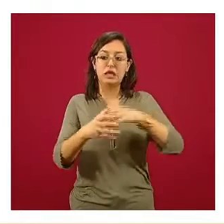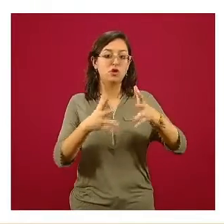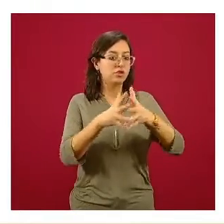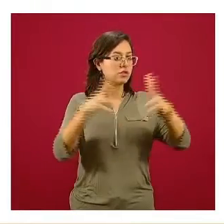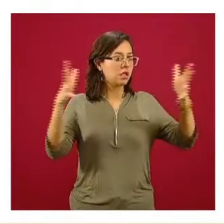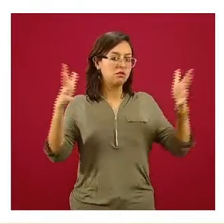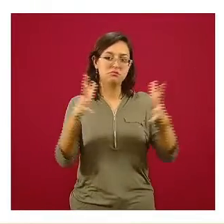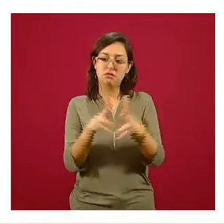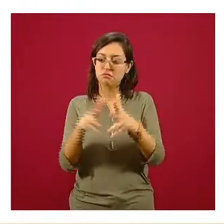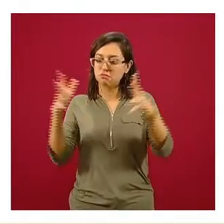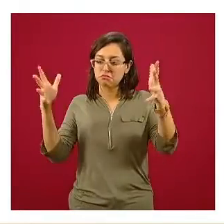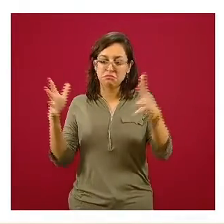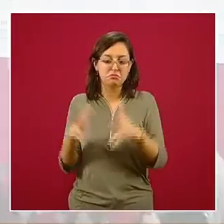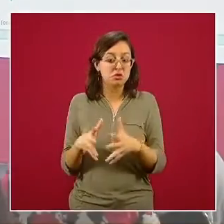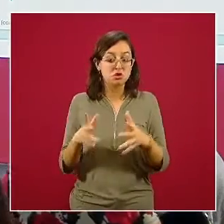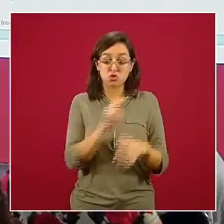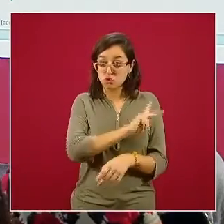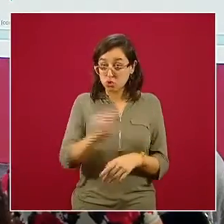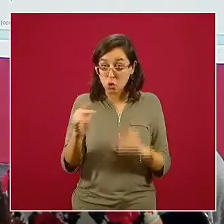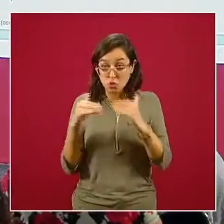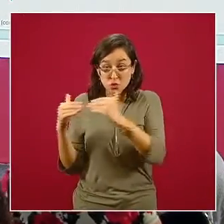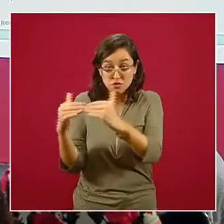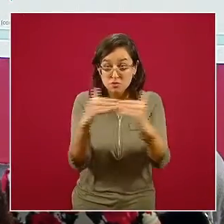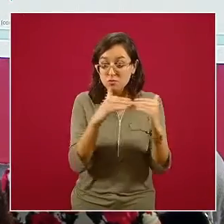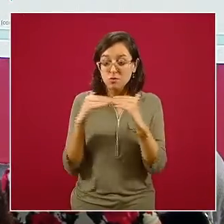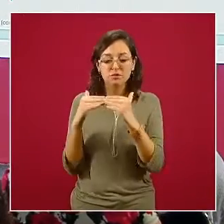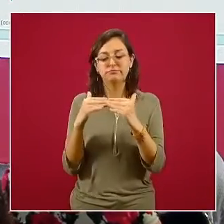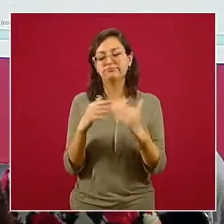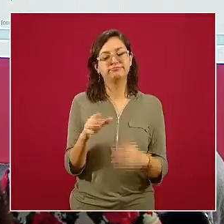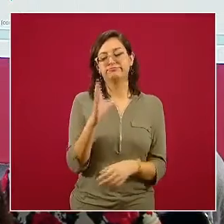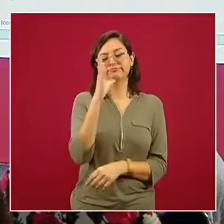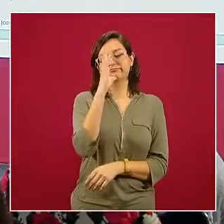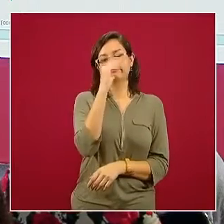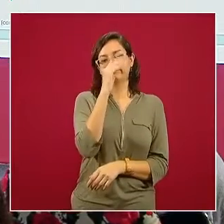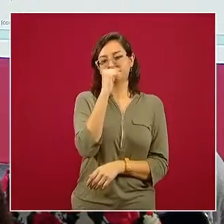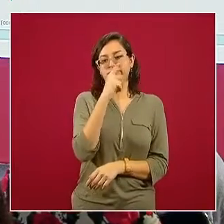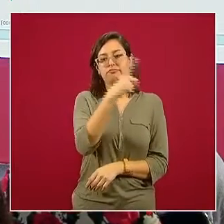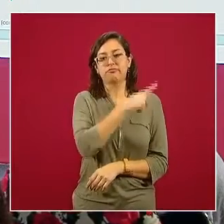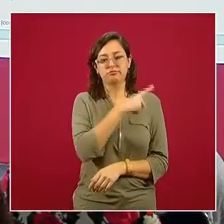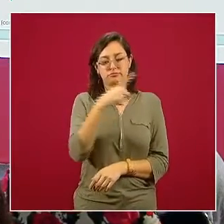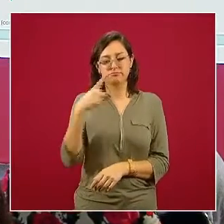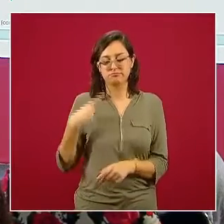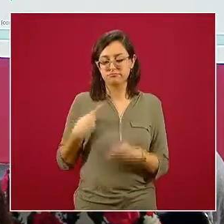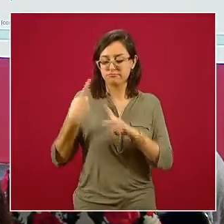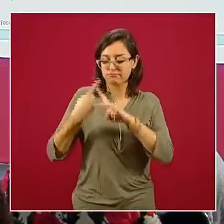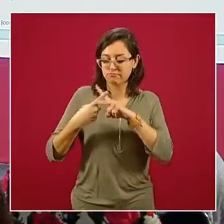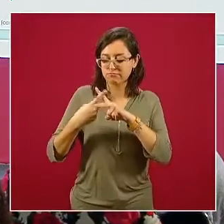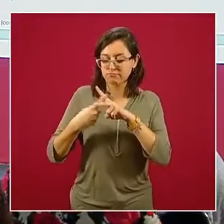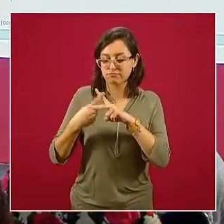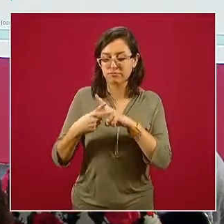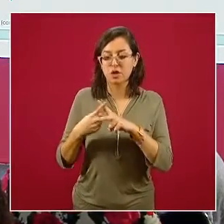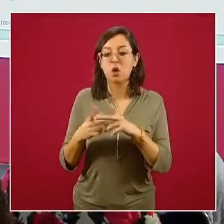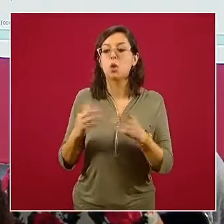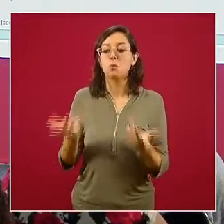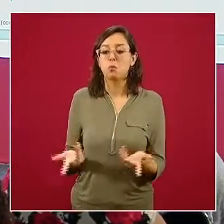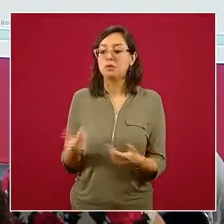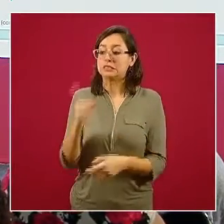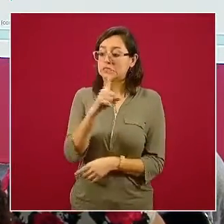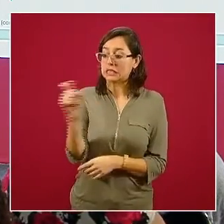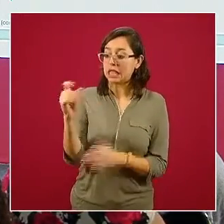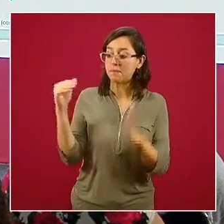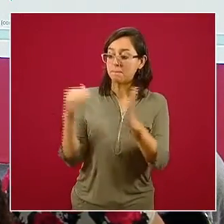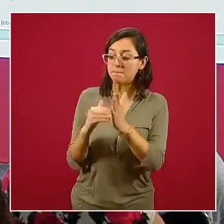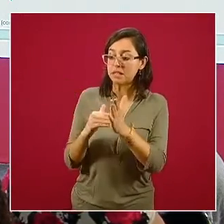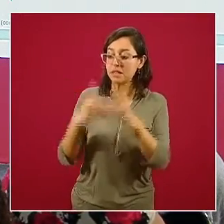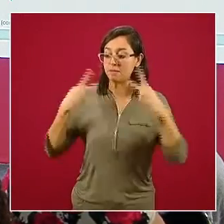distinto tamaño y entonces no podríamos hacer una comparación válida si no consideramos esta medida de incidencia, que es el número de